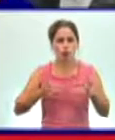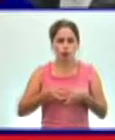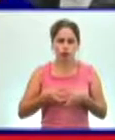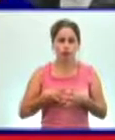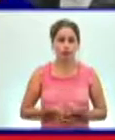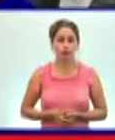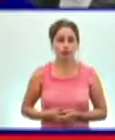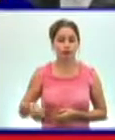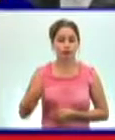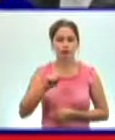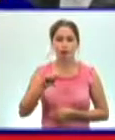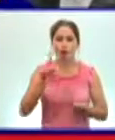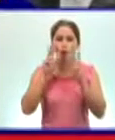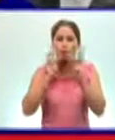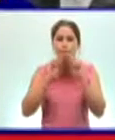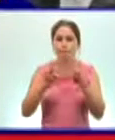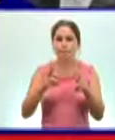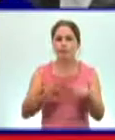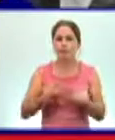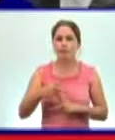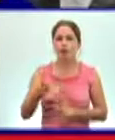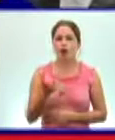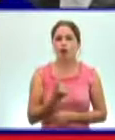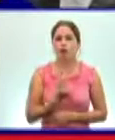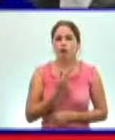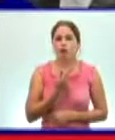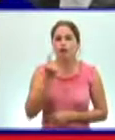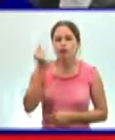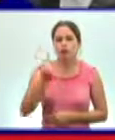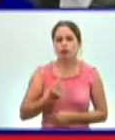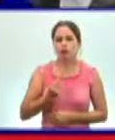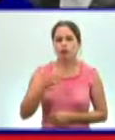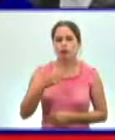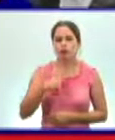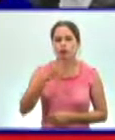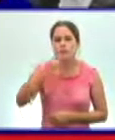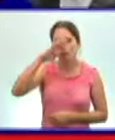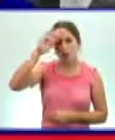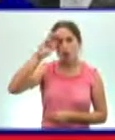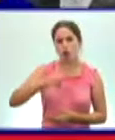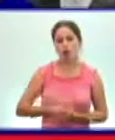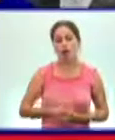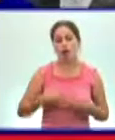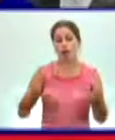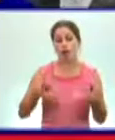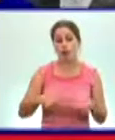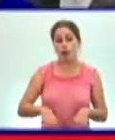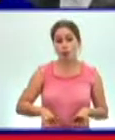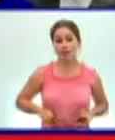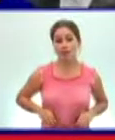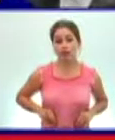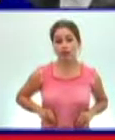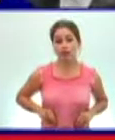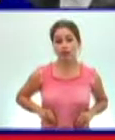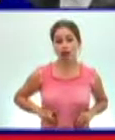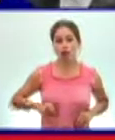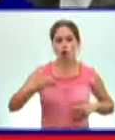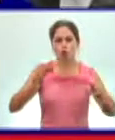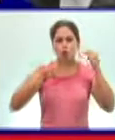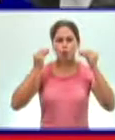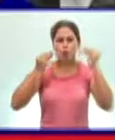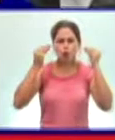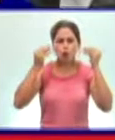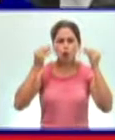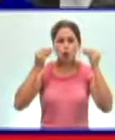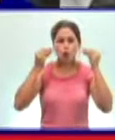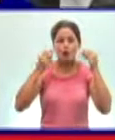nuestra persona, sino para la patria. Debemos aceptar lo que nos mortifique si es útil a la